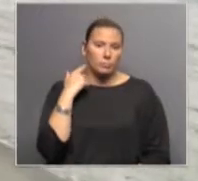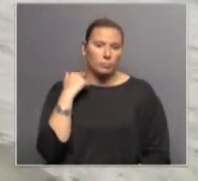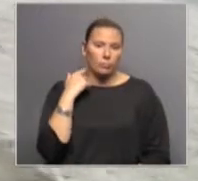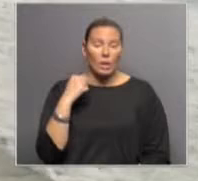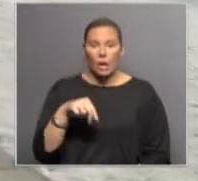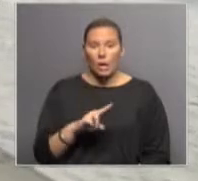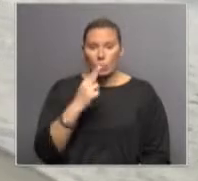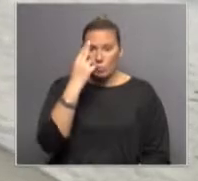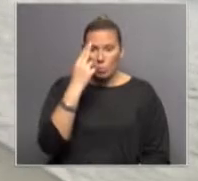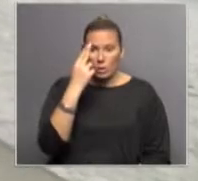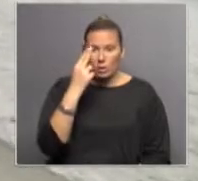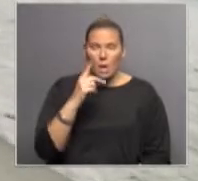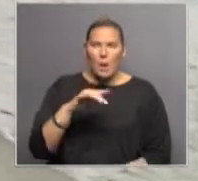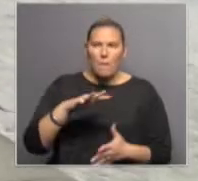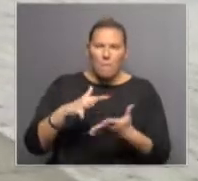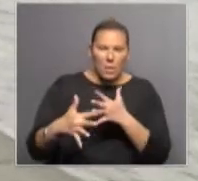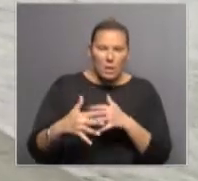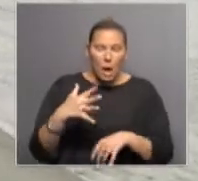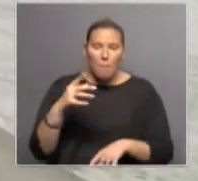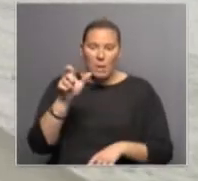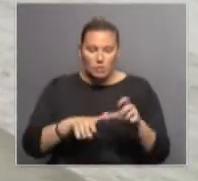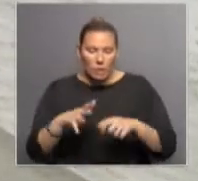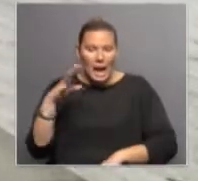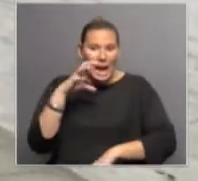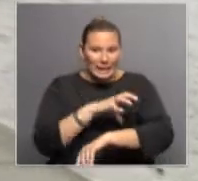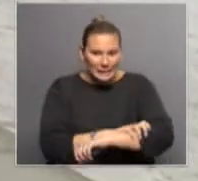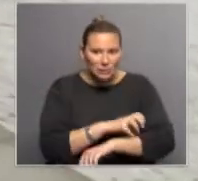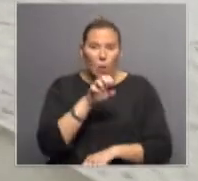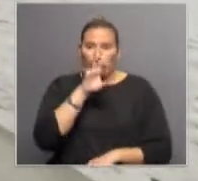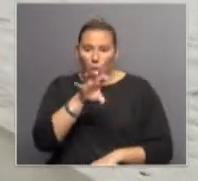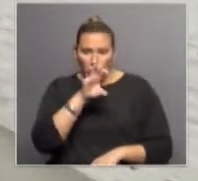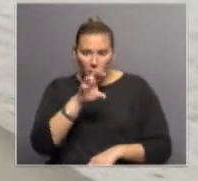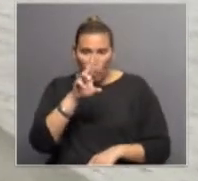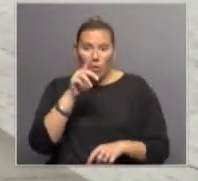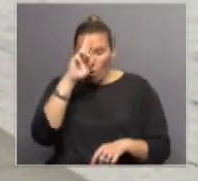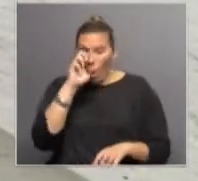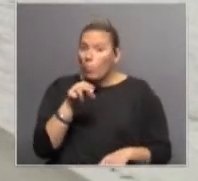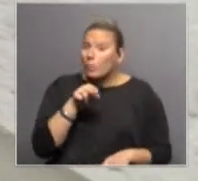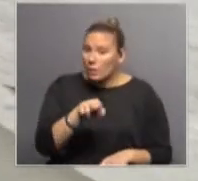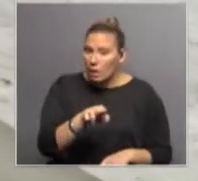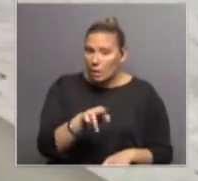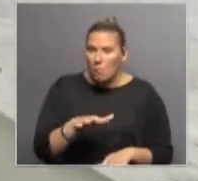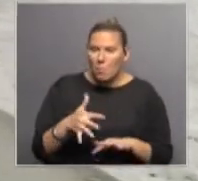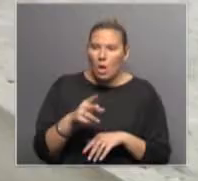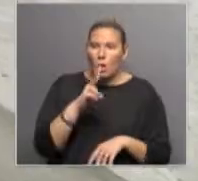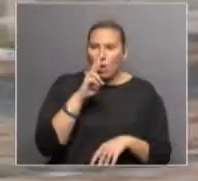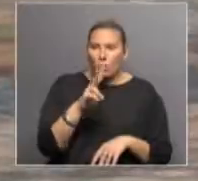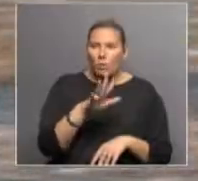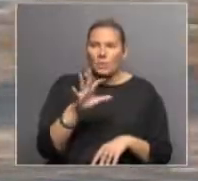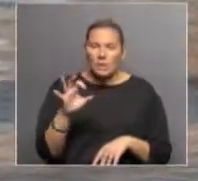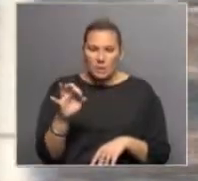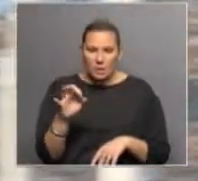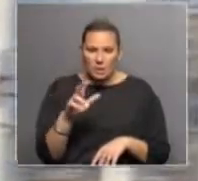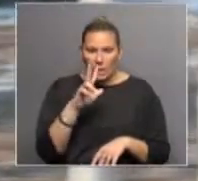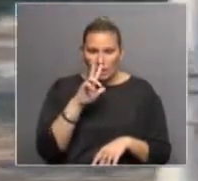En Uruguay, el promedio de personas mordidas por perros y que son hospitalizadas andan en el entorno de 2.500